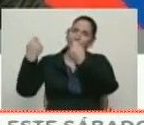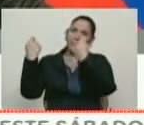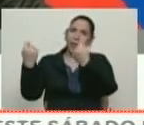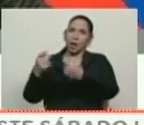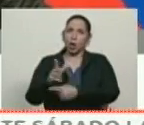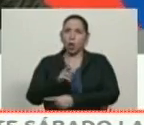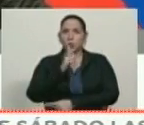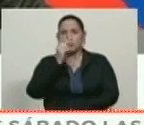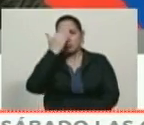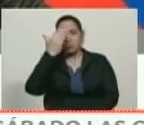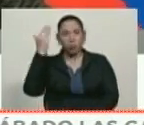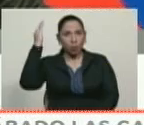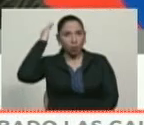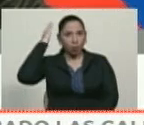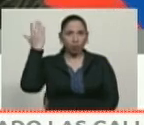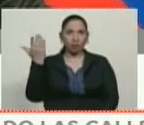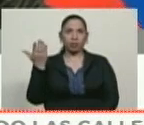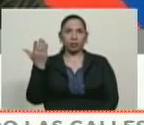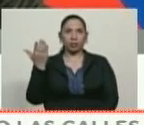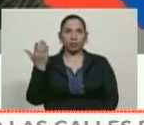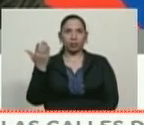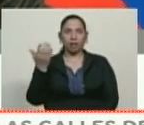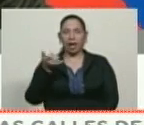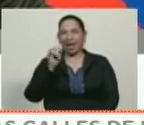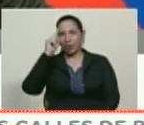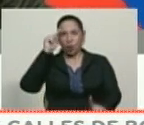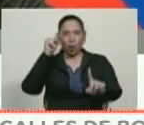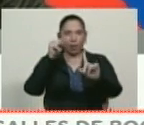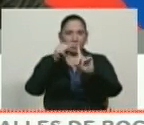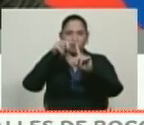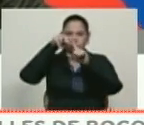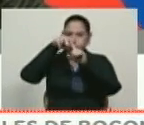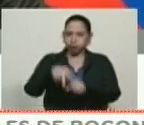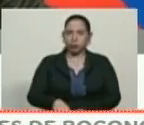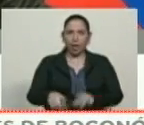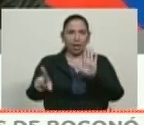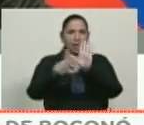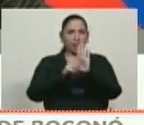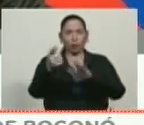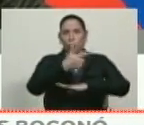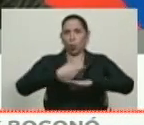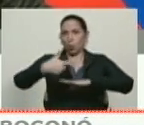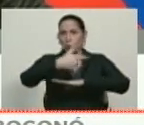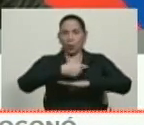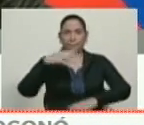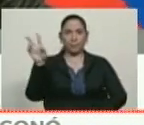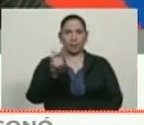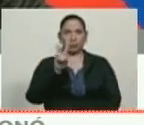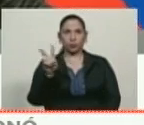y que tiene el objetivo de derrocar el legítimo gobierno de Venezuela,